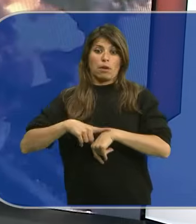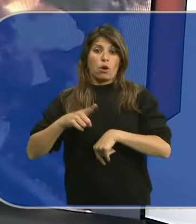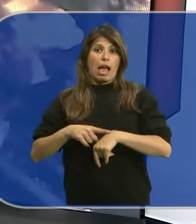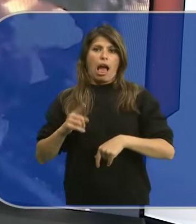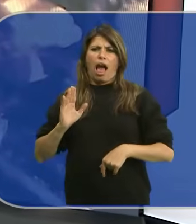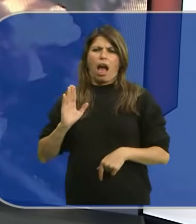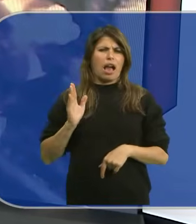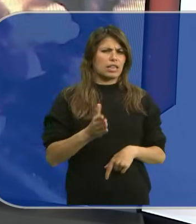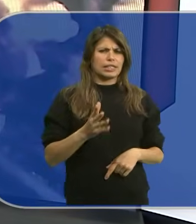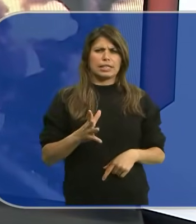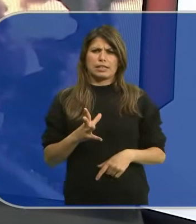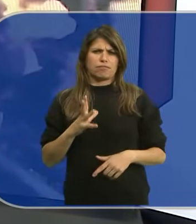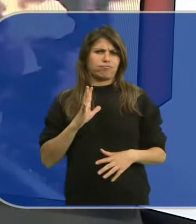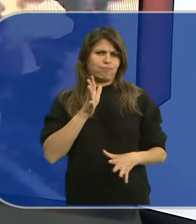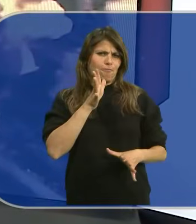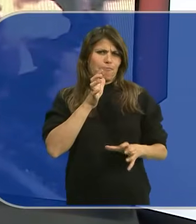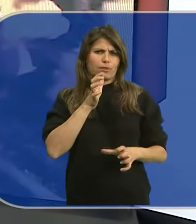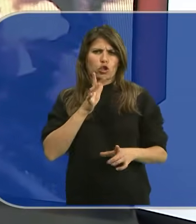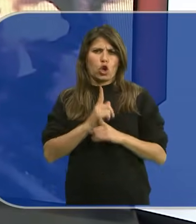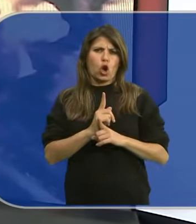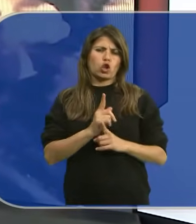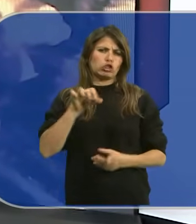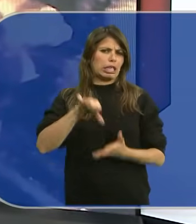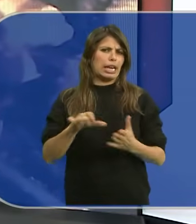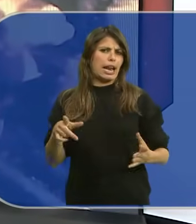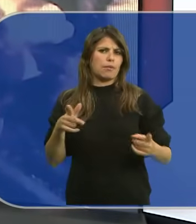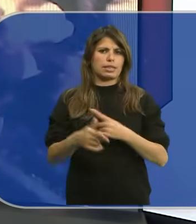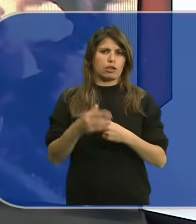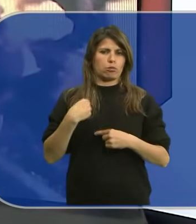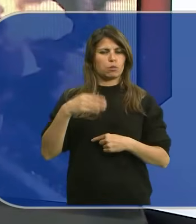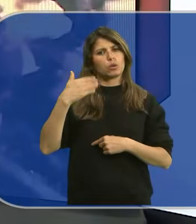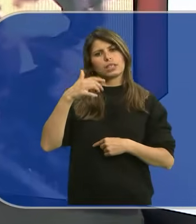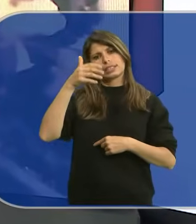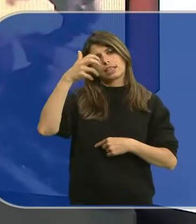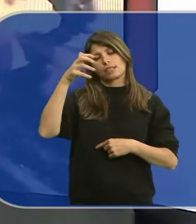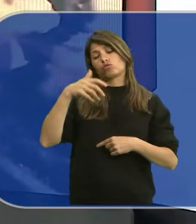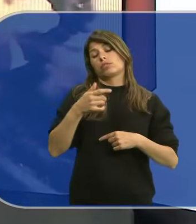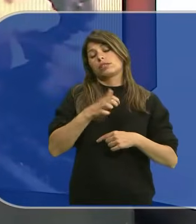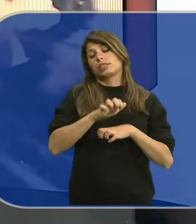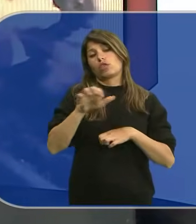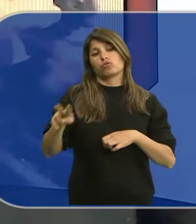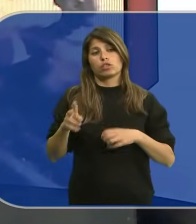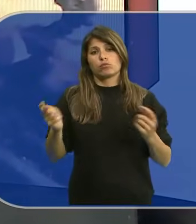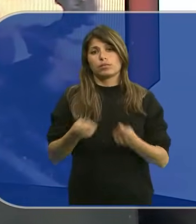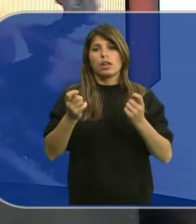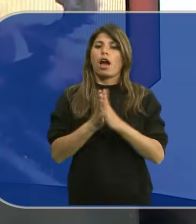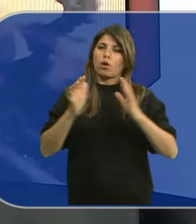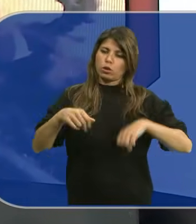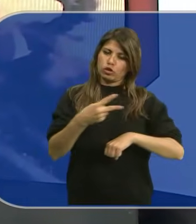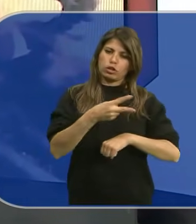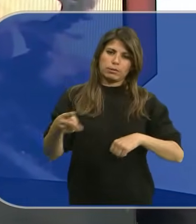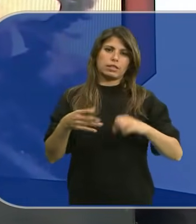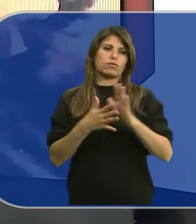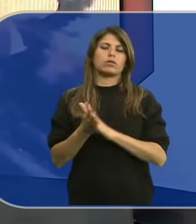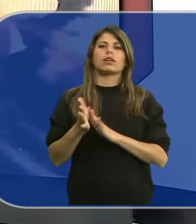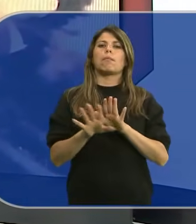el ataque devastador contra Irán que había anunciado Estados Unidos. Ambas partes han pactado un alto el fuego de 2 semanas y negociarán un acuerdo de paz